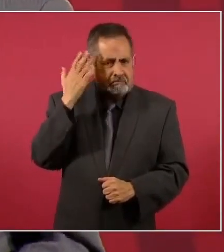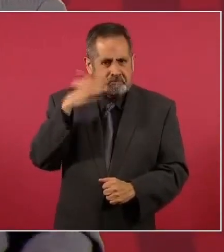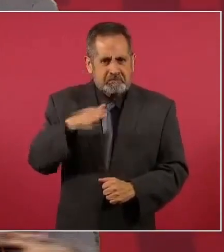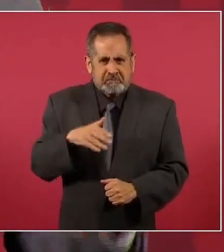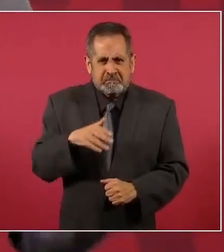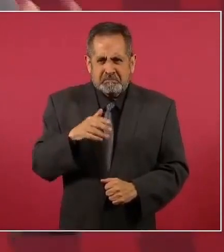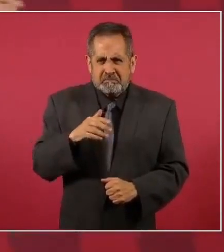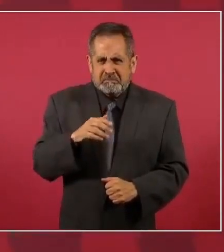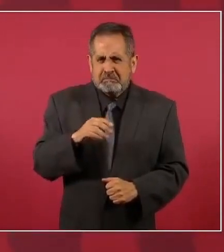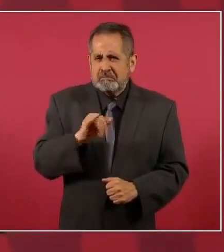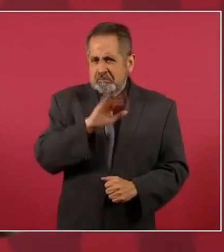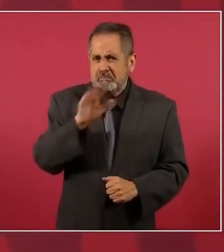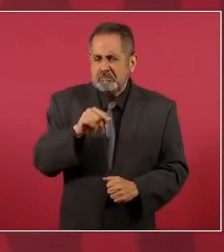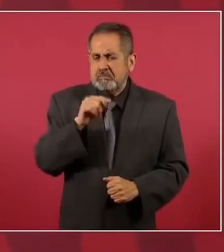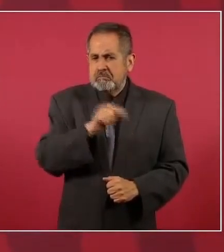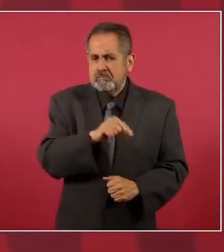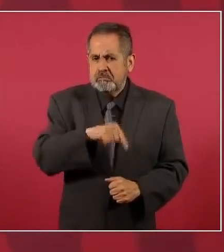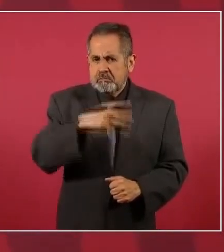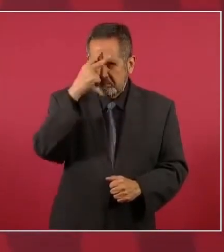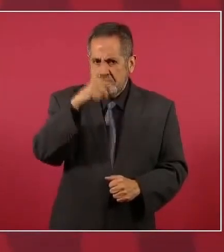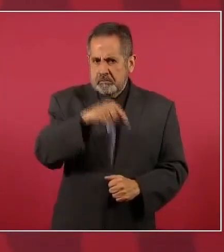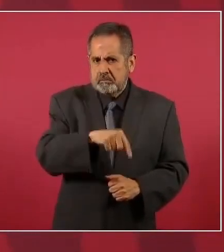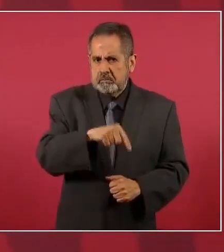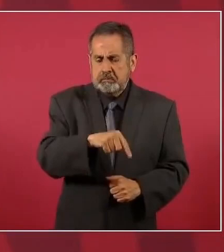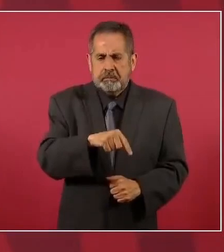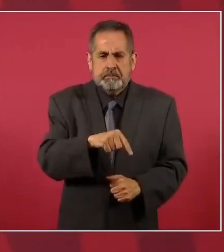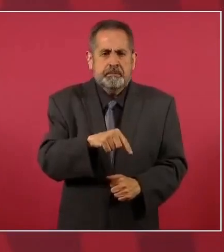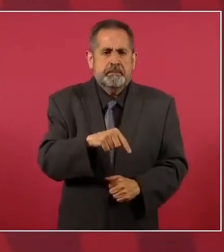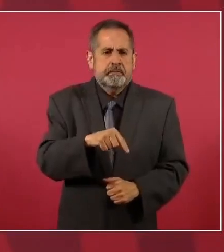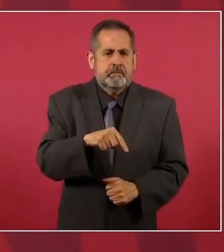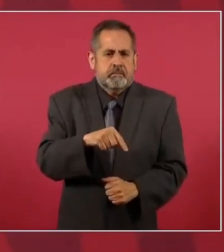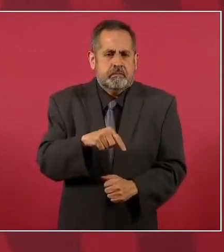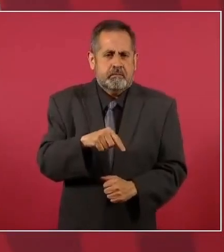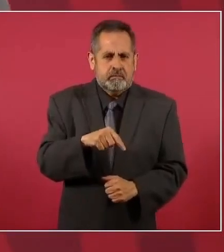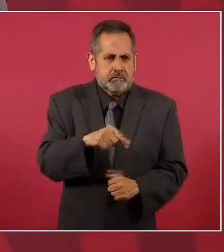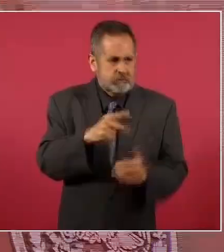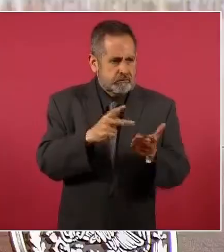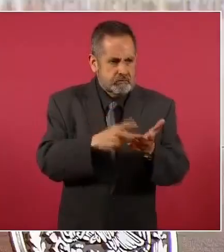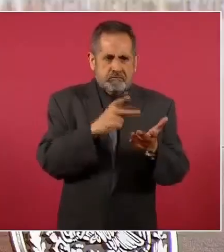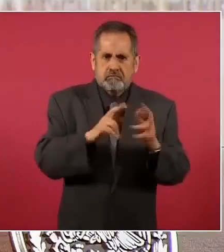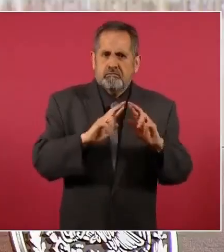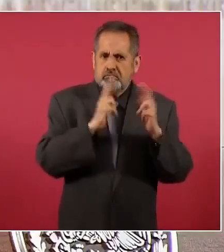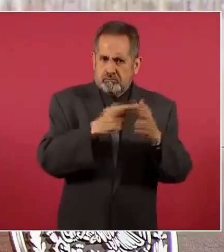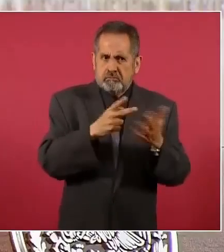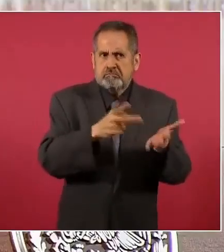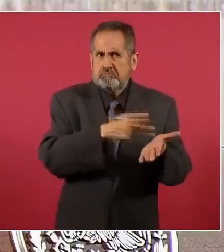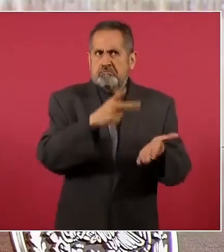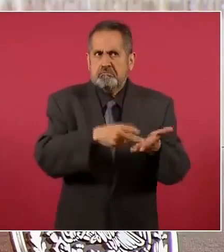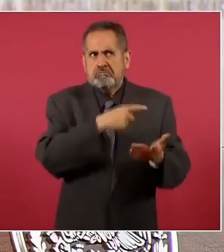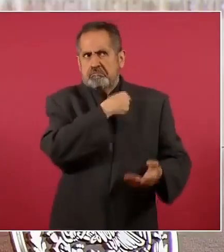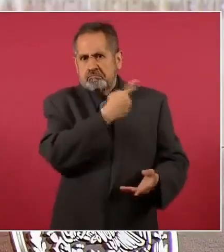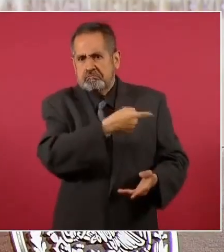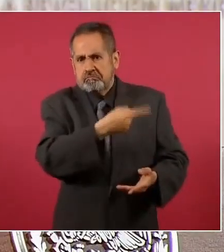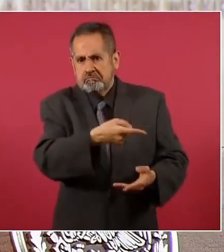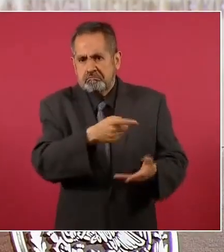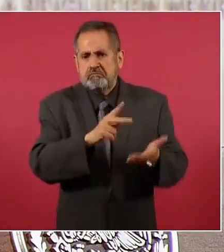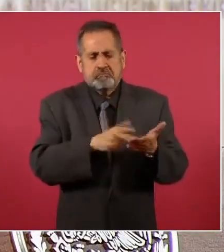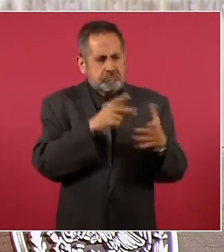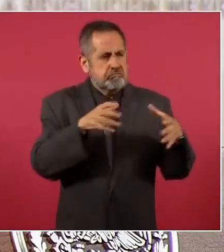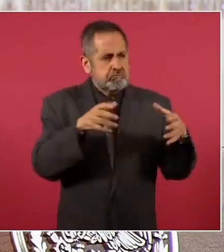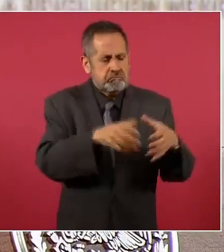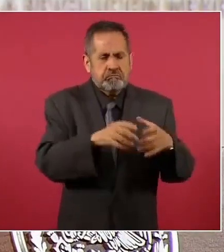iban a hacer en México otra reunión, porque ya han hecho algunas,